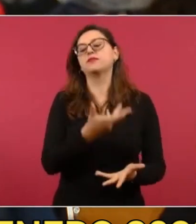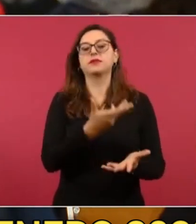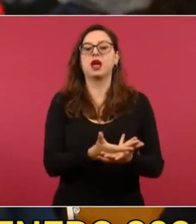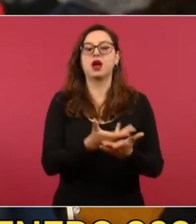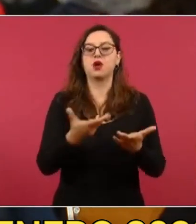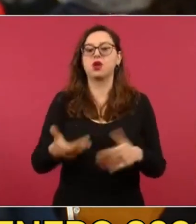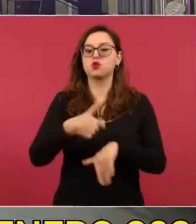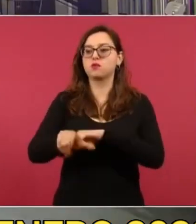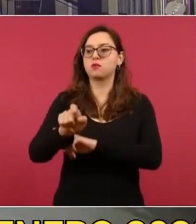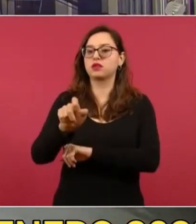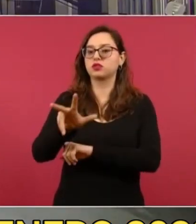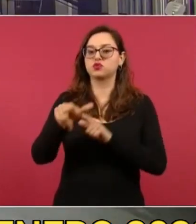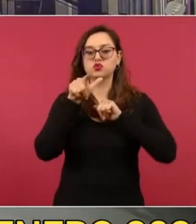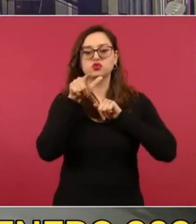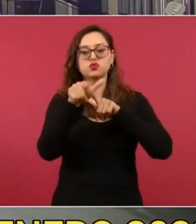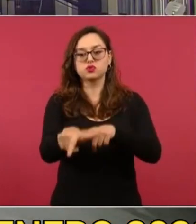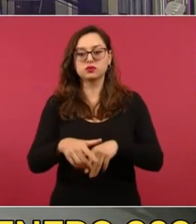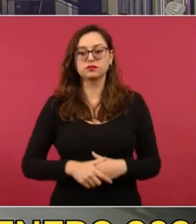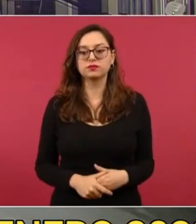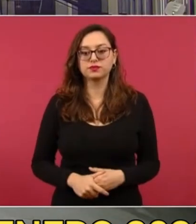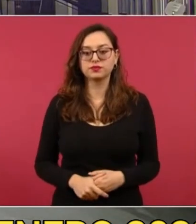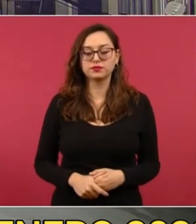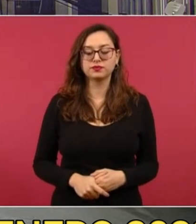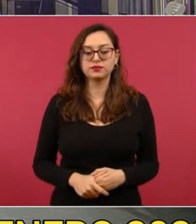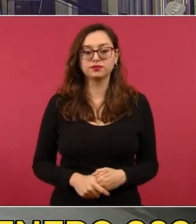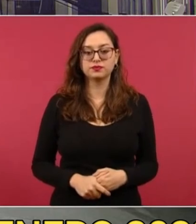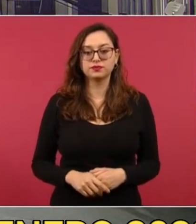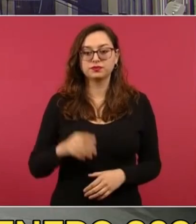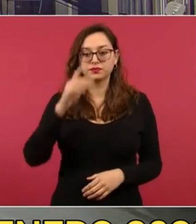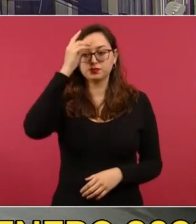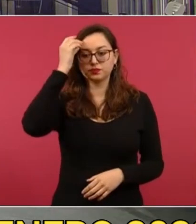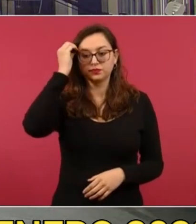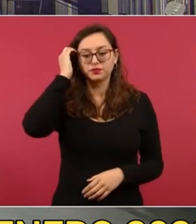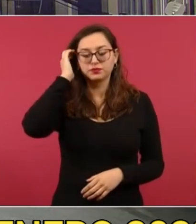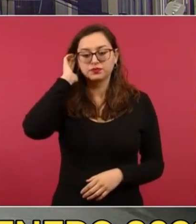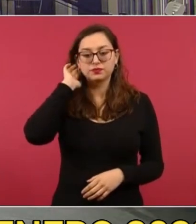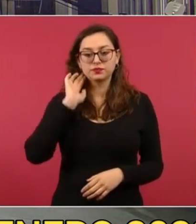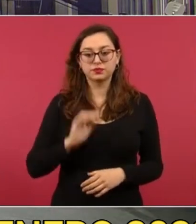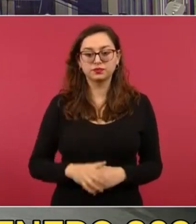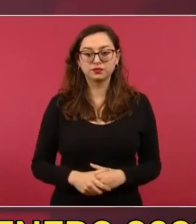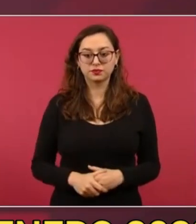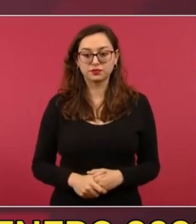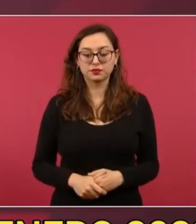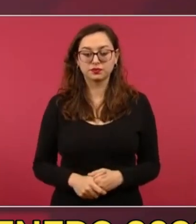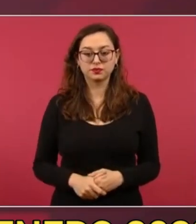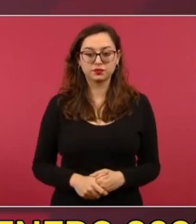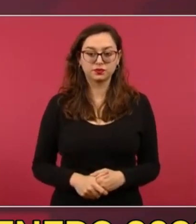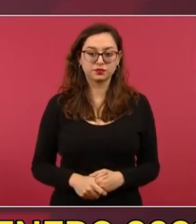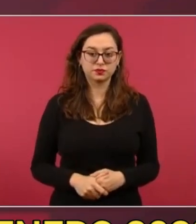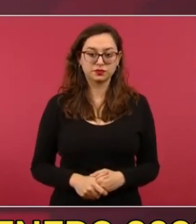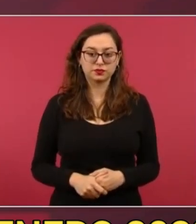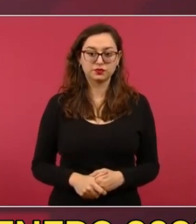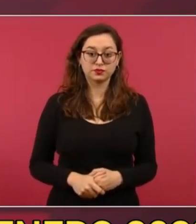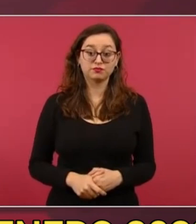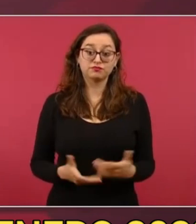número 28 de Delia. Bueno, pues en ese caso es un asunto